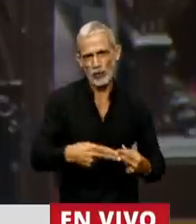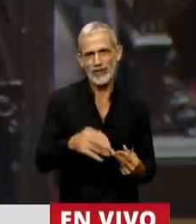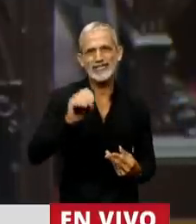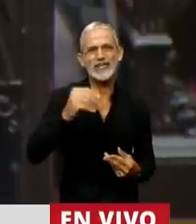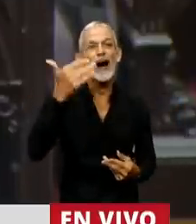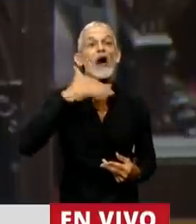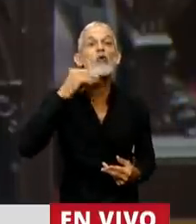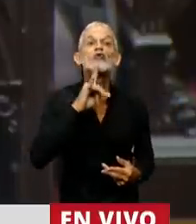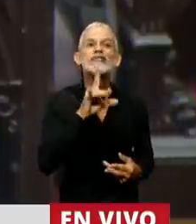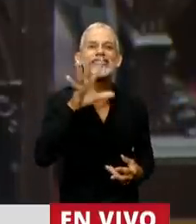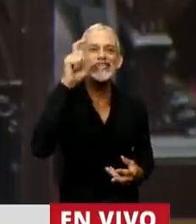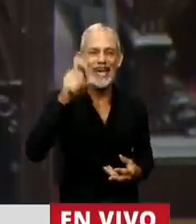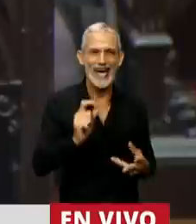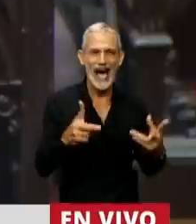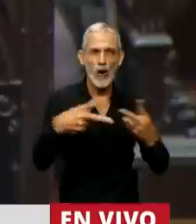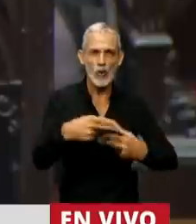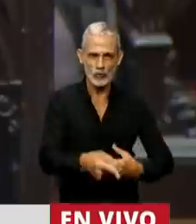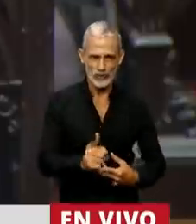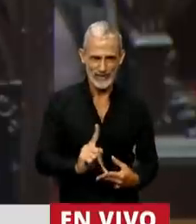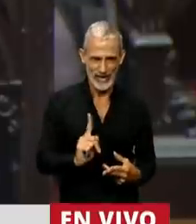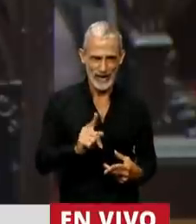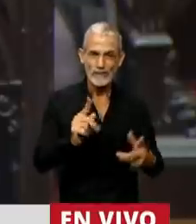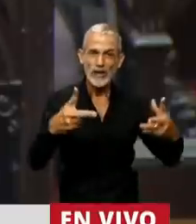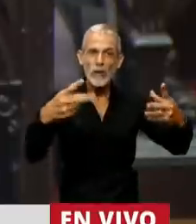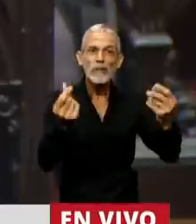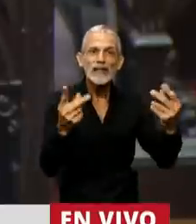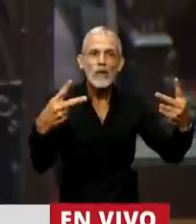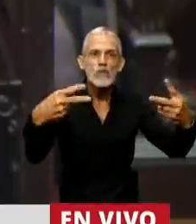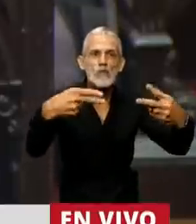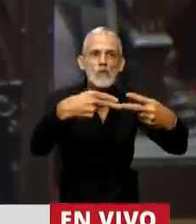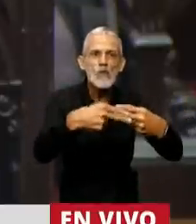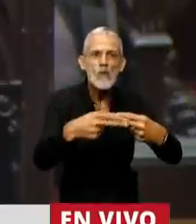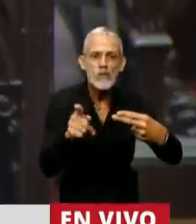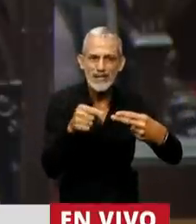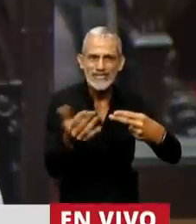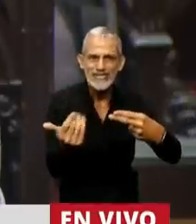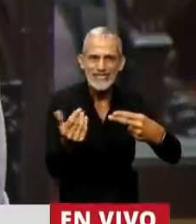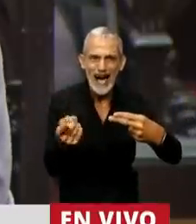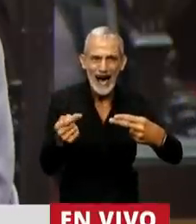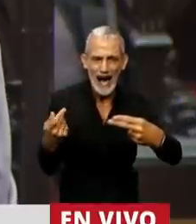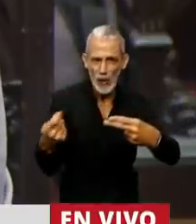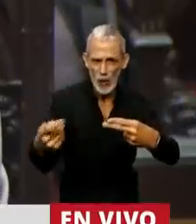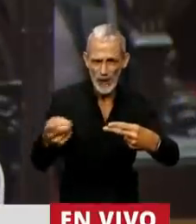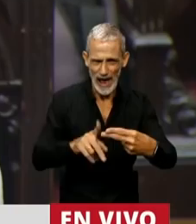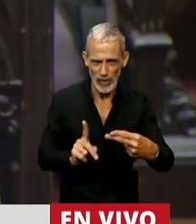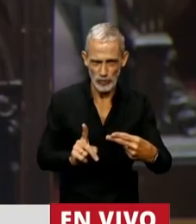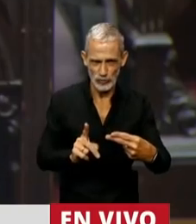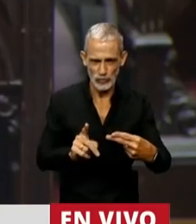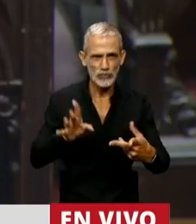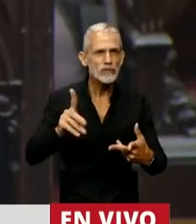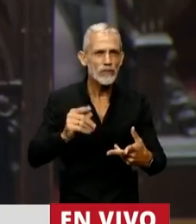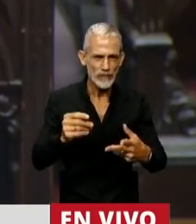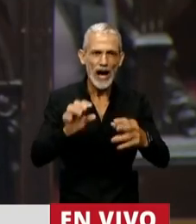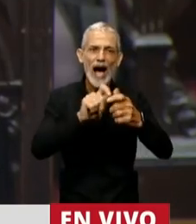conmigo. Ajuste. Ajuste. Escríbanlo en el pizarrón al presidente, que